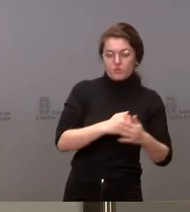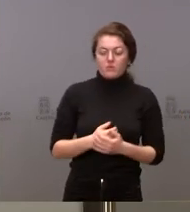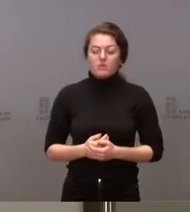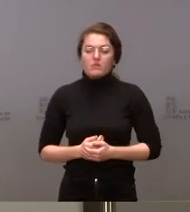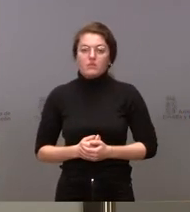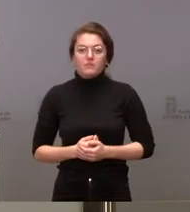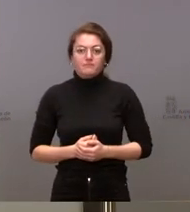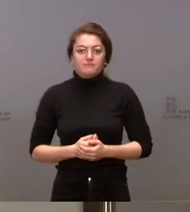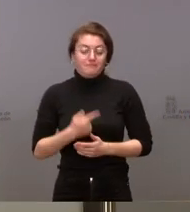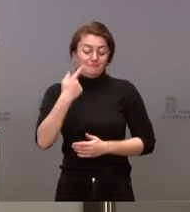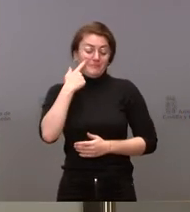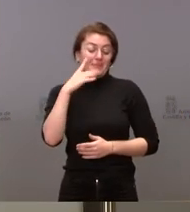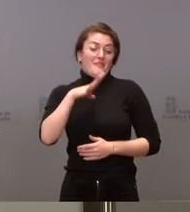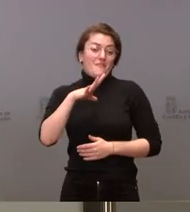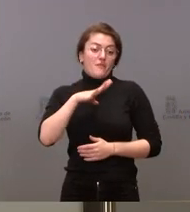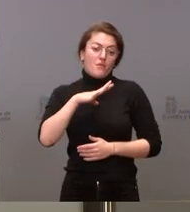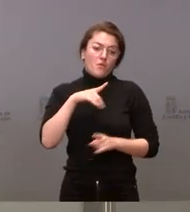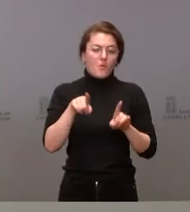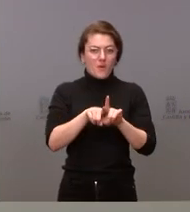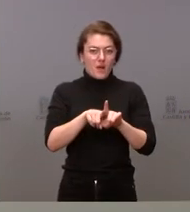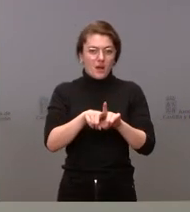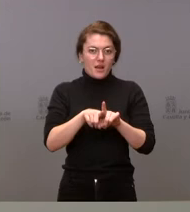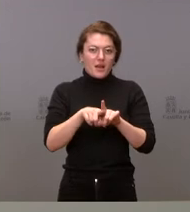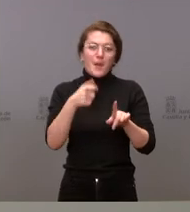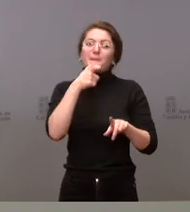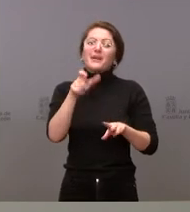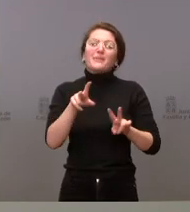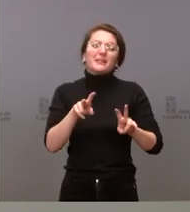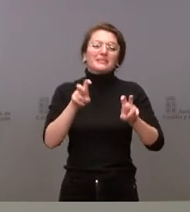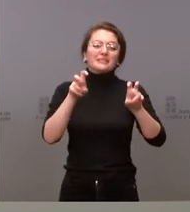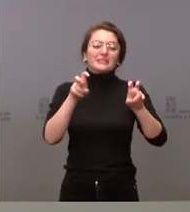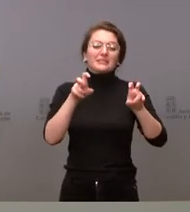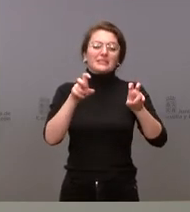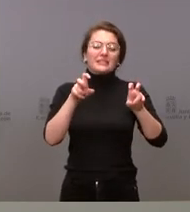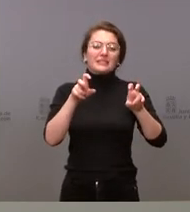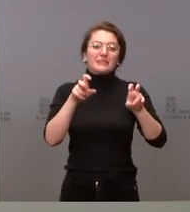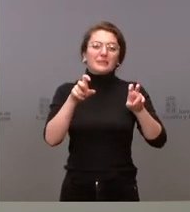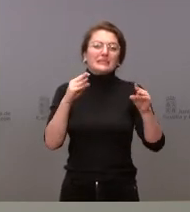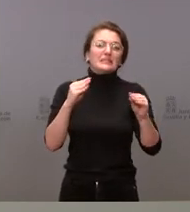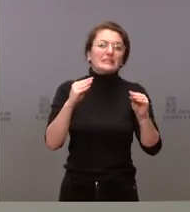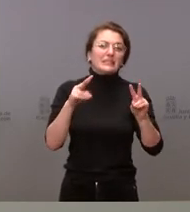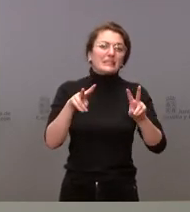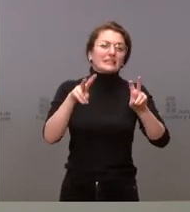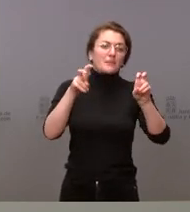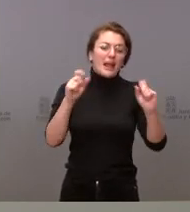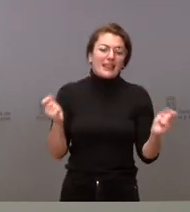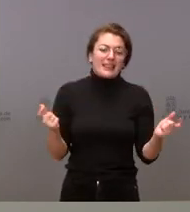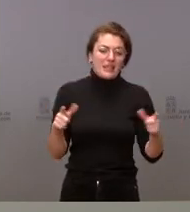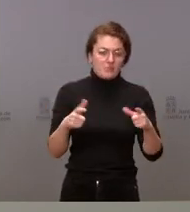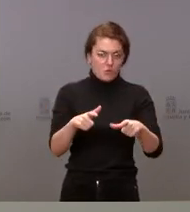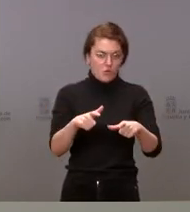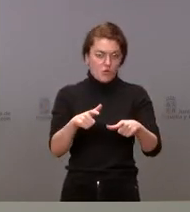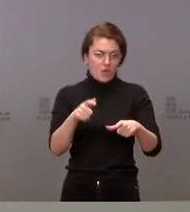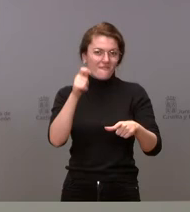no utilice el término grip alizar y útil y utilizado en la exposición el término de disminución de la vigilancia